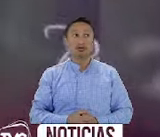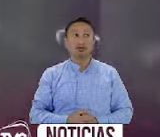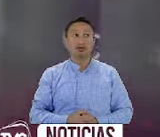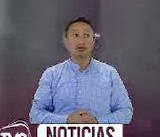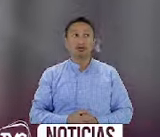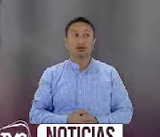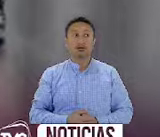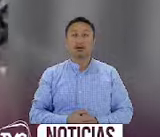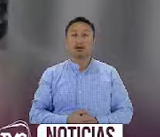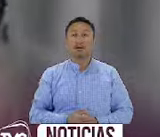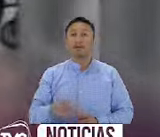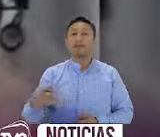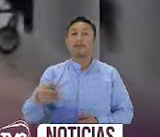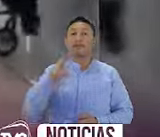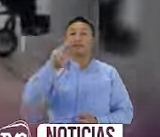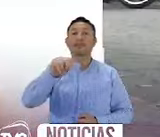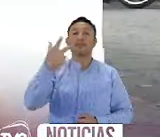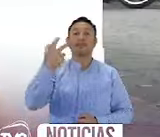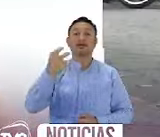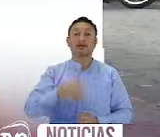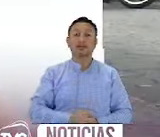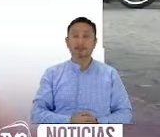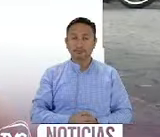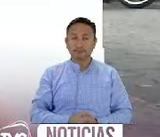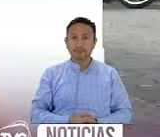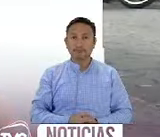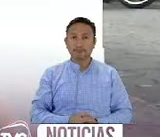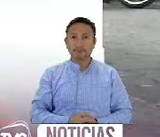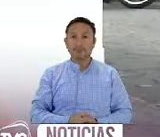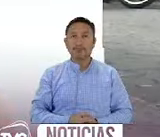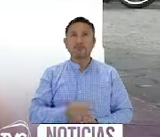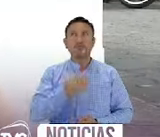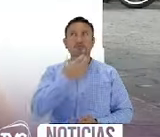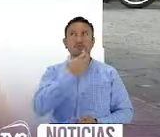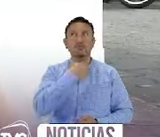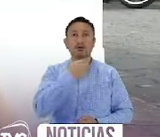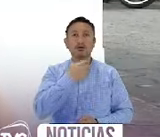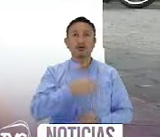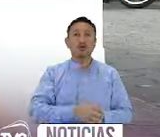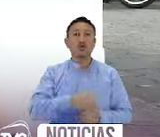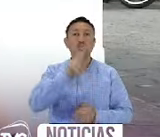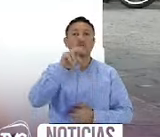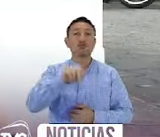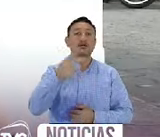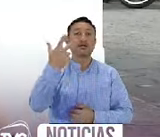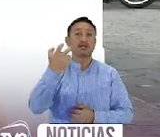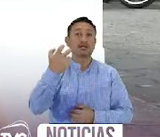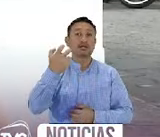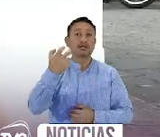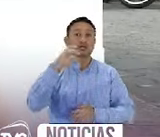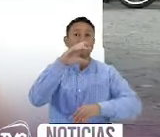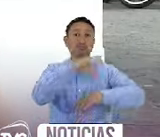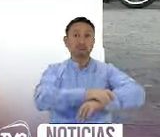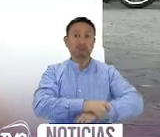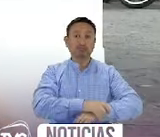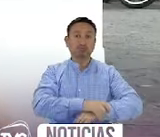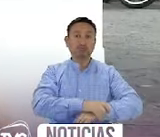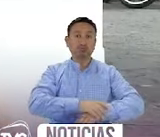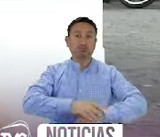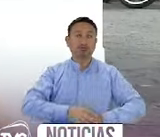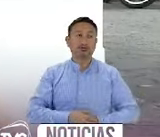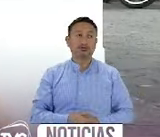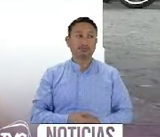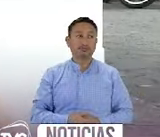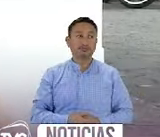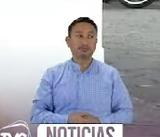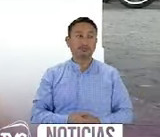desde el 2013. En el mes de agosto del 2013 es capturado ya, y pues a través de la